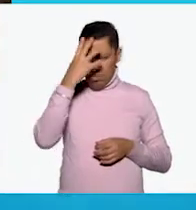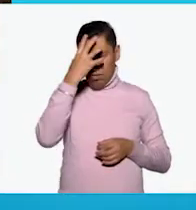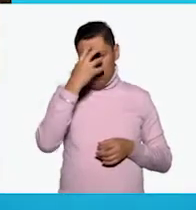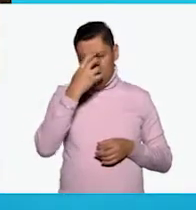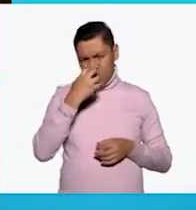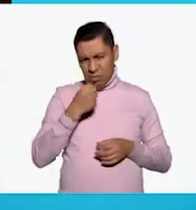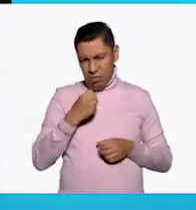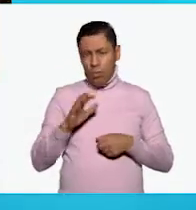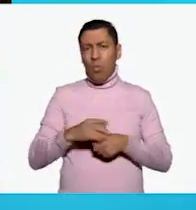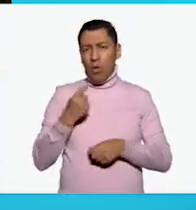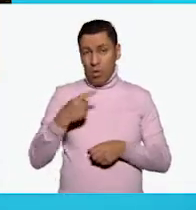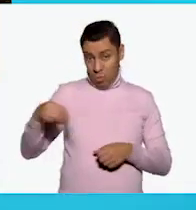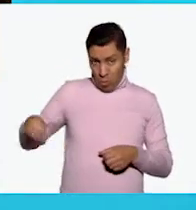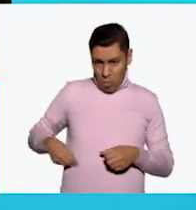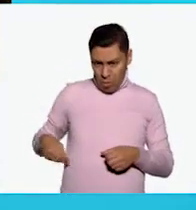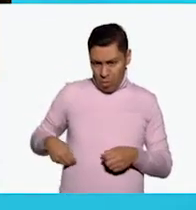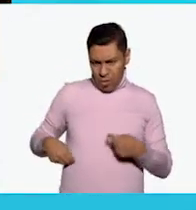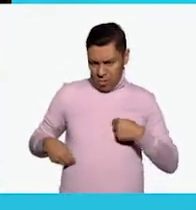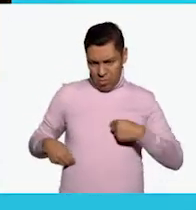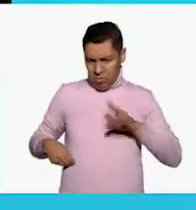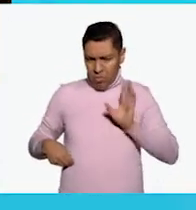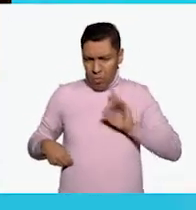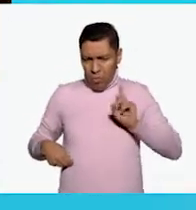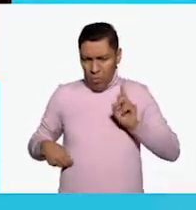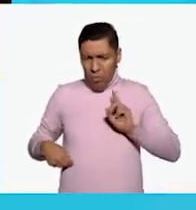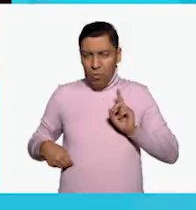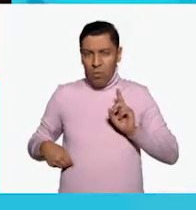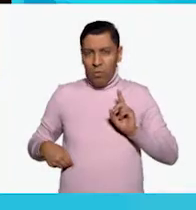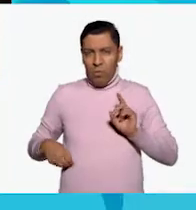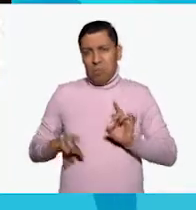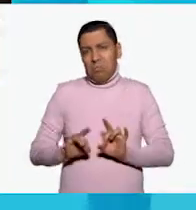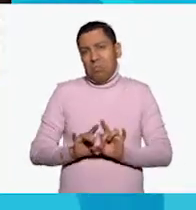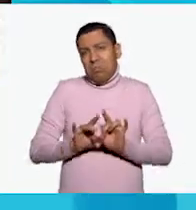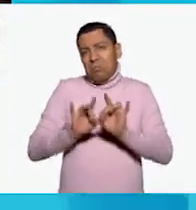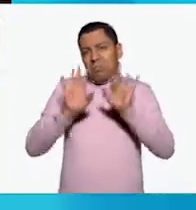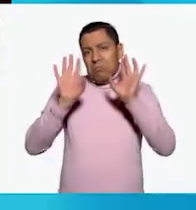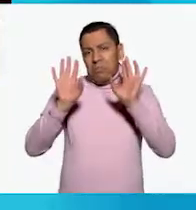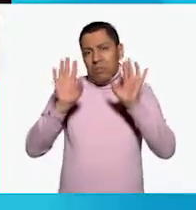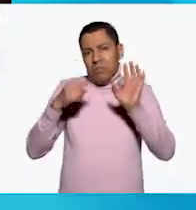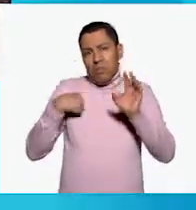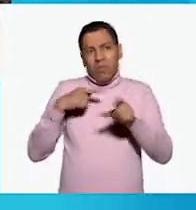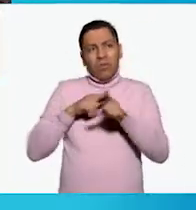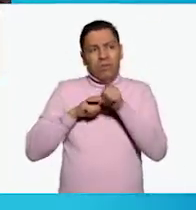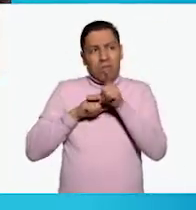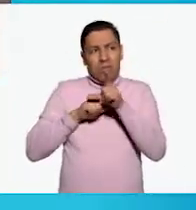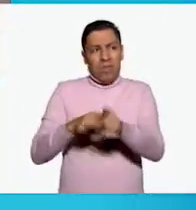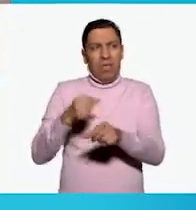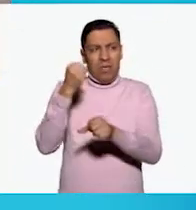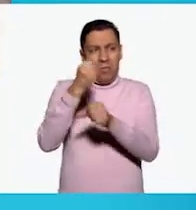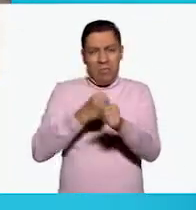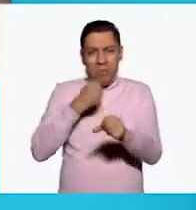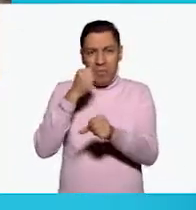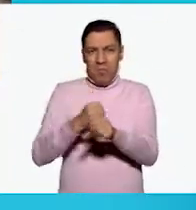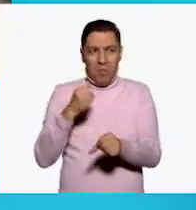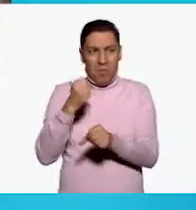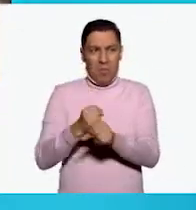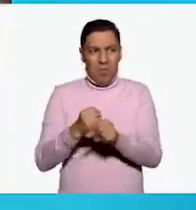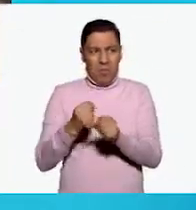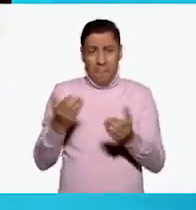sientas culpable. Creo que puedes seguir practicando el baile acrobático.